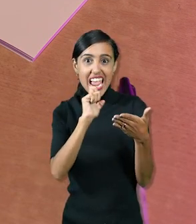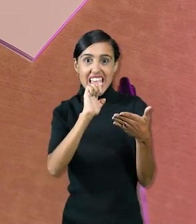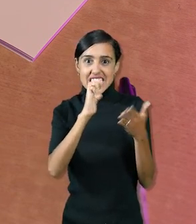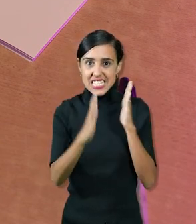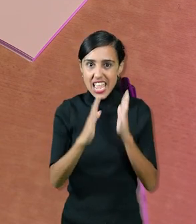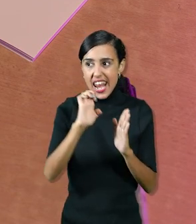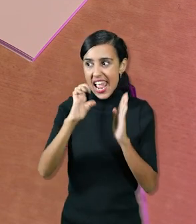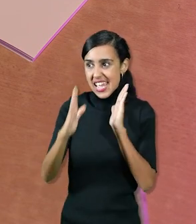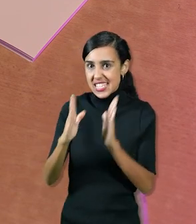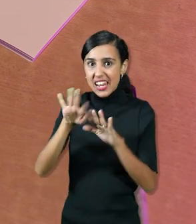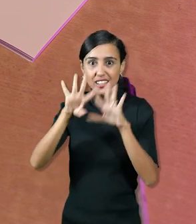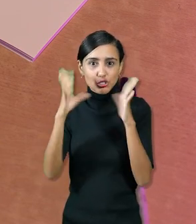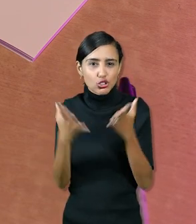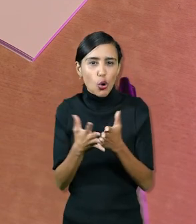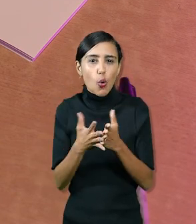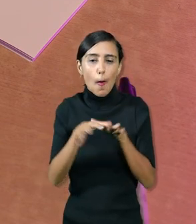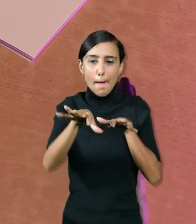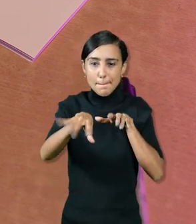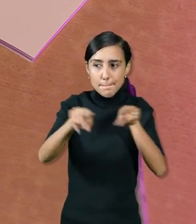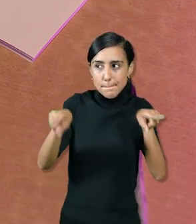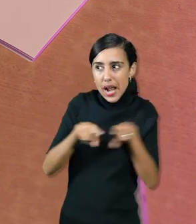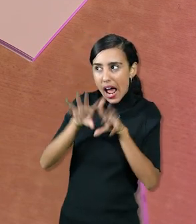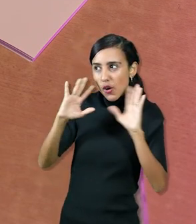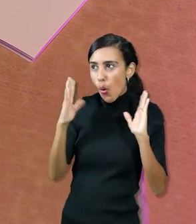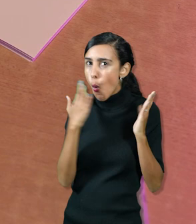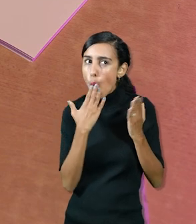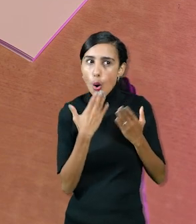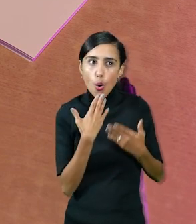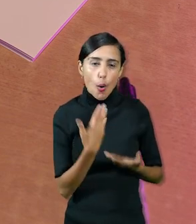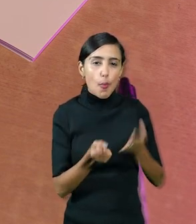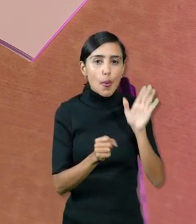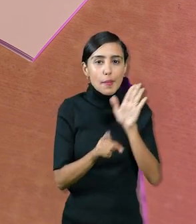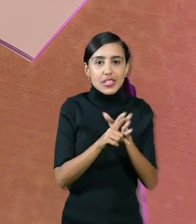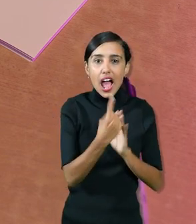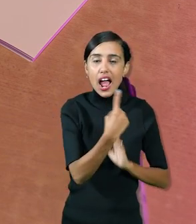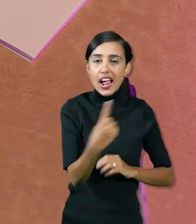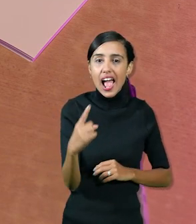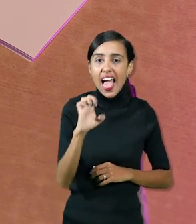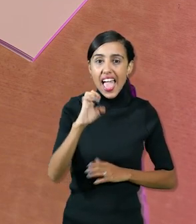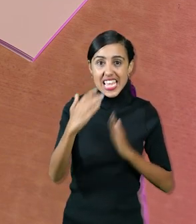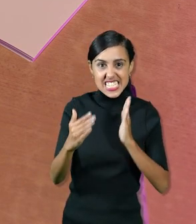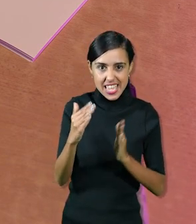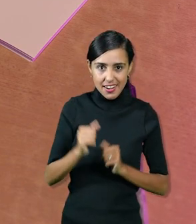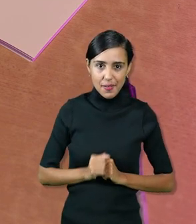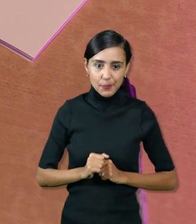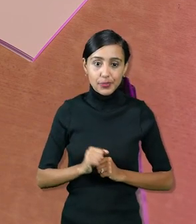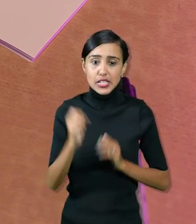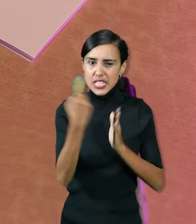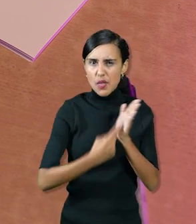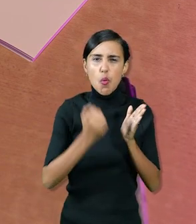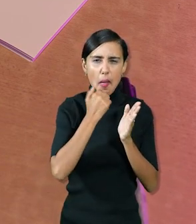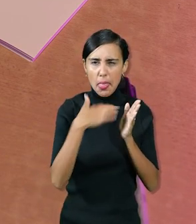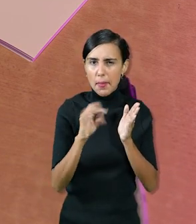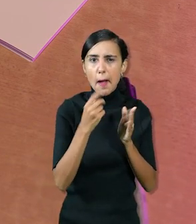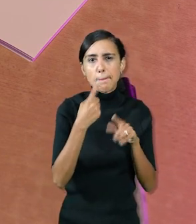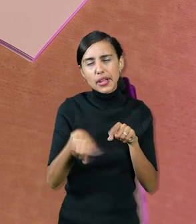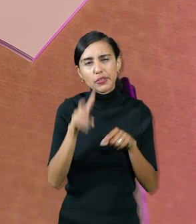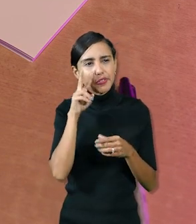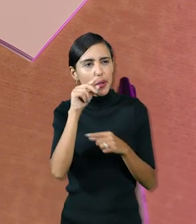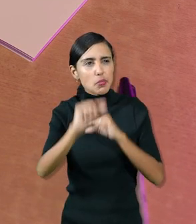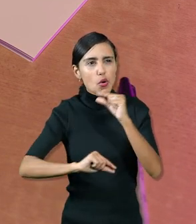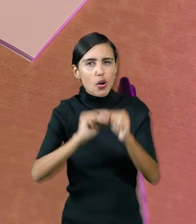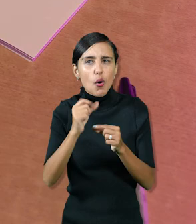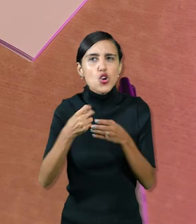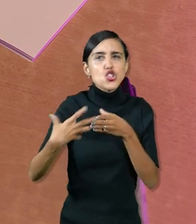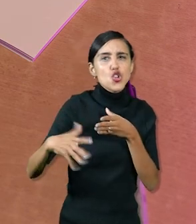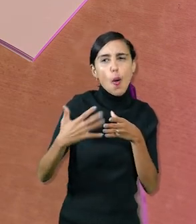escena cómo voy a concebir los planos, cómo voy a empezar cada escena. Casi siempre se dibuja además, pero uno va viendo por el camino qué es